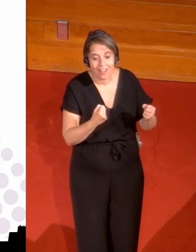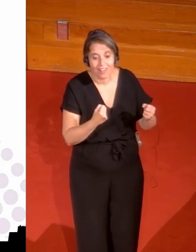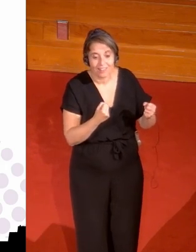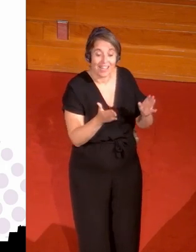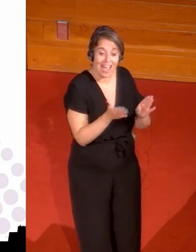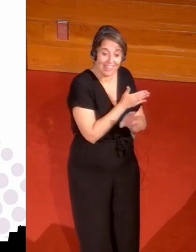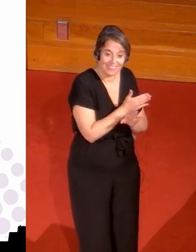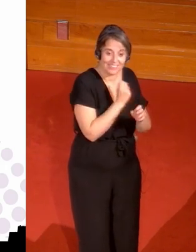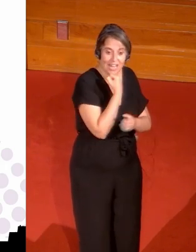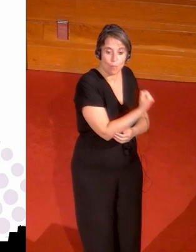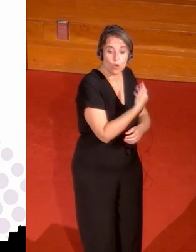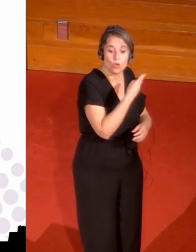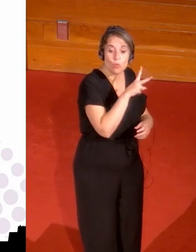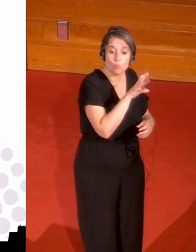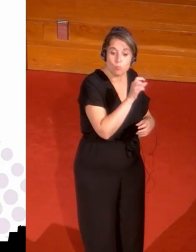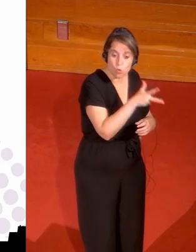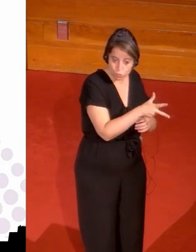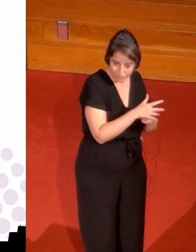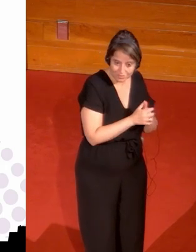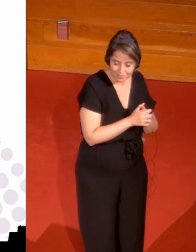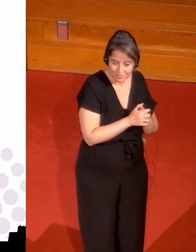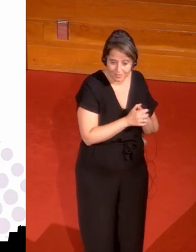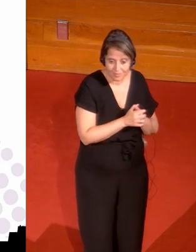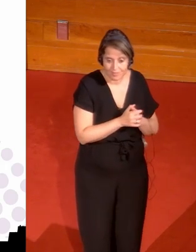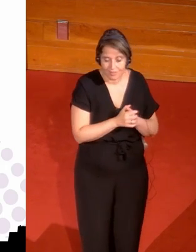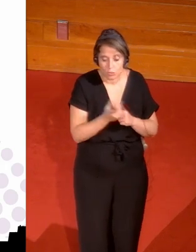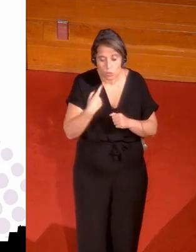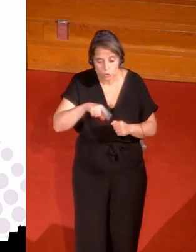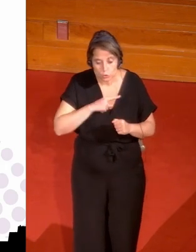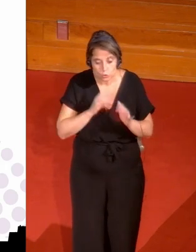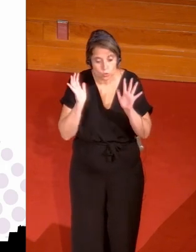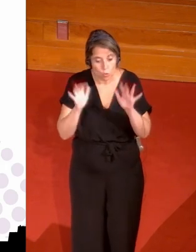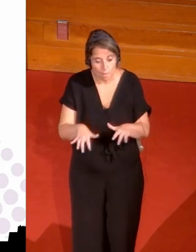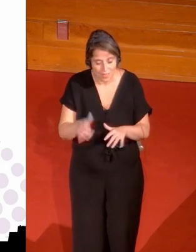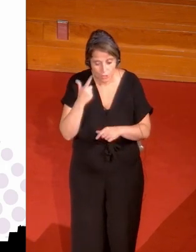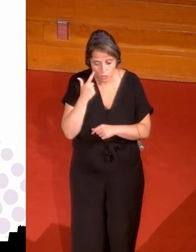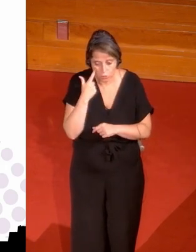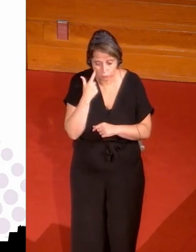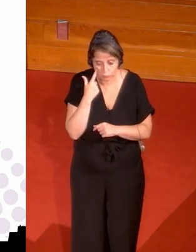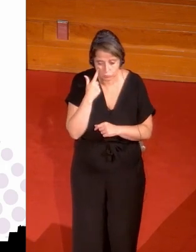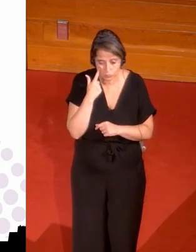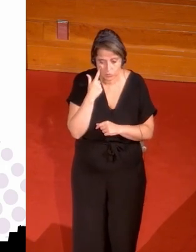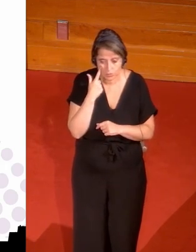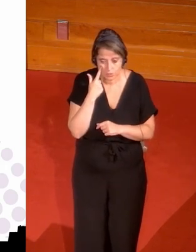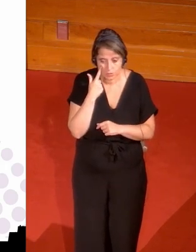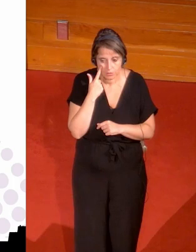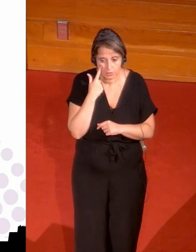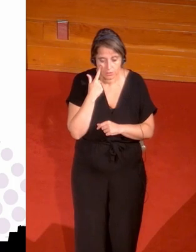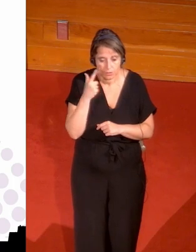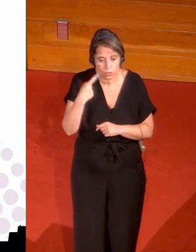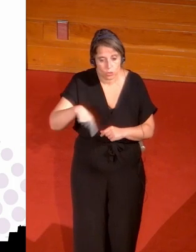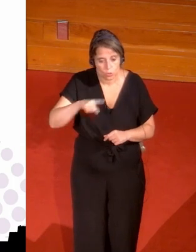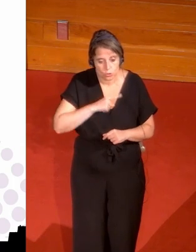Bush hijo o sea en la la convención demócrata hemos tenido menos a Carter que está en paliativos